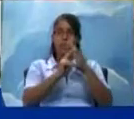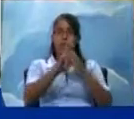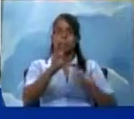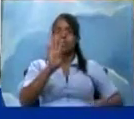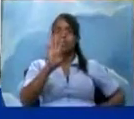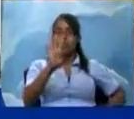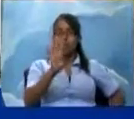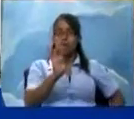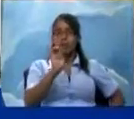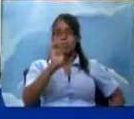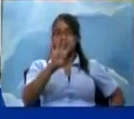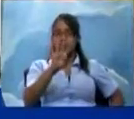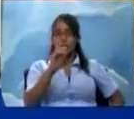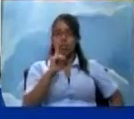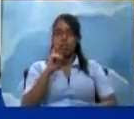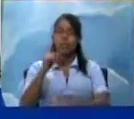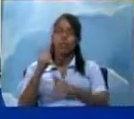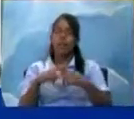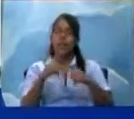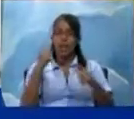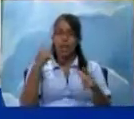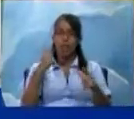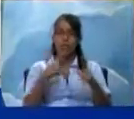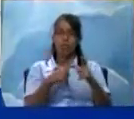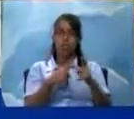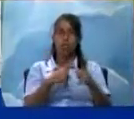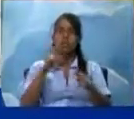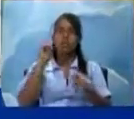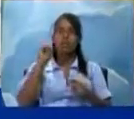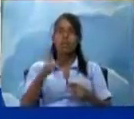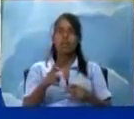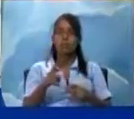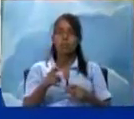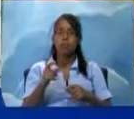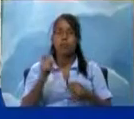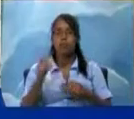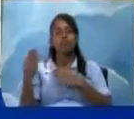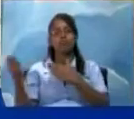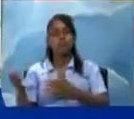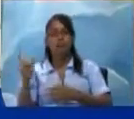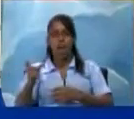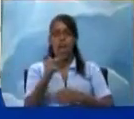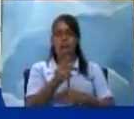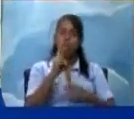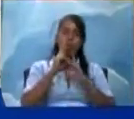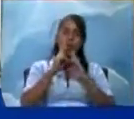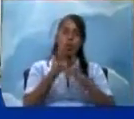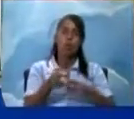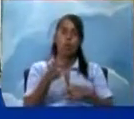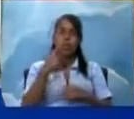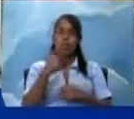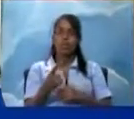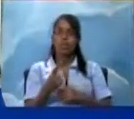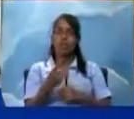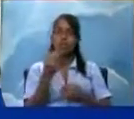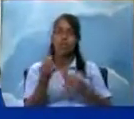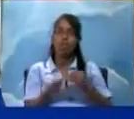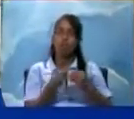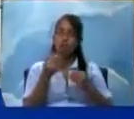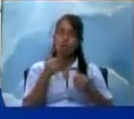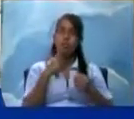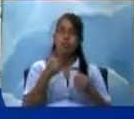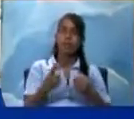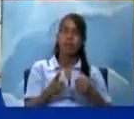versículo 44, entonces también ellos le responderán diciendo: ¿cómo le